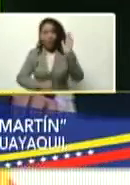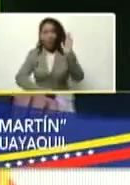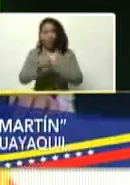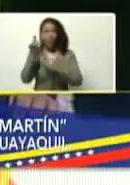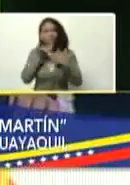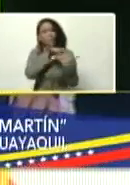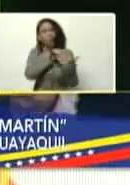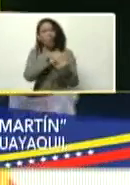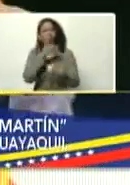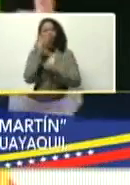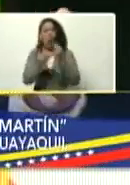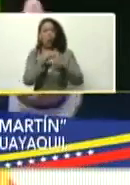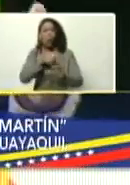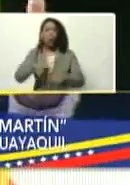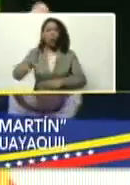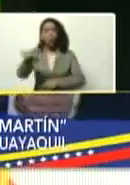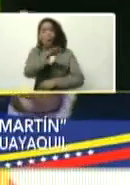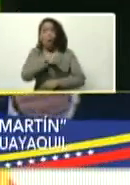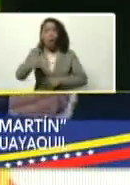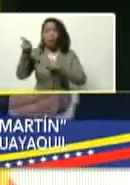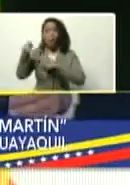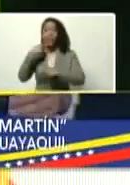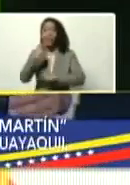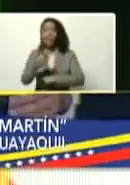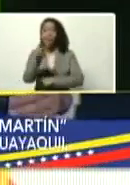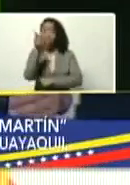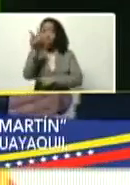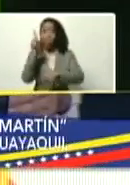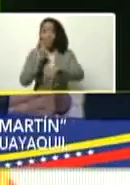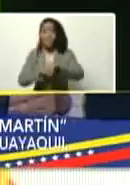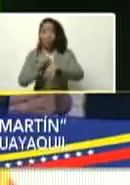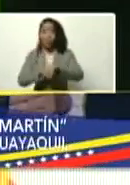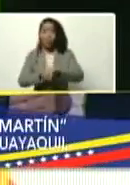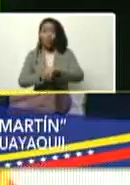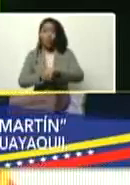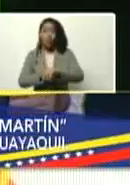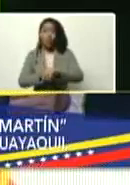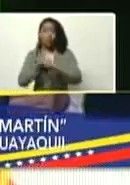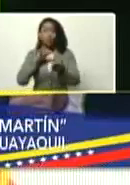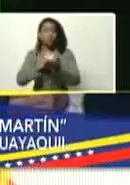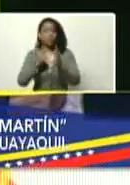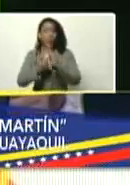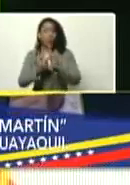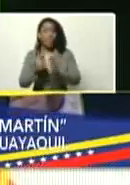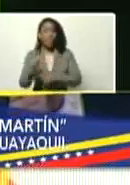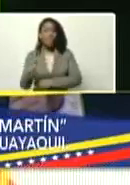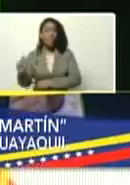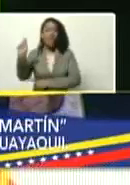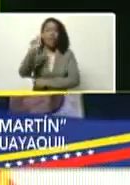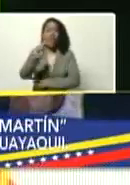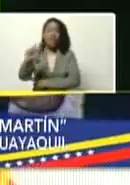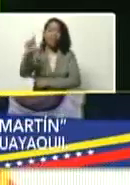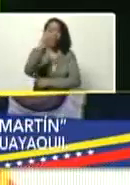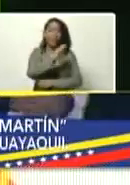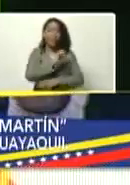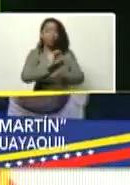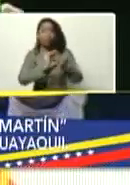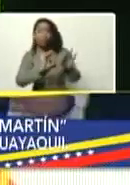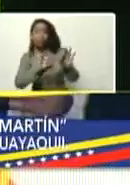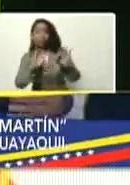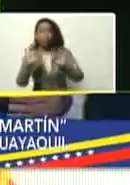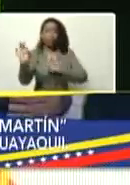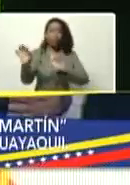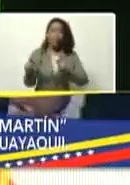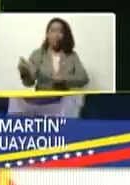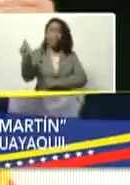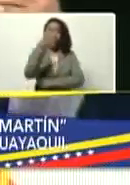guerra. Pero todo esto que se dice en dos minutos significó meses y meses de preparación, meses